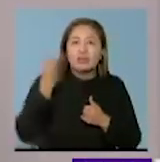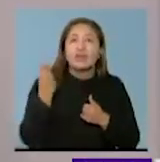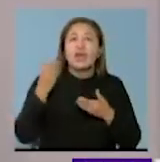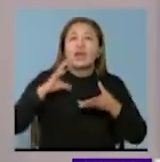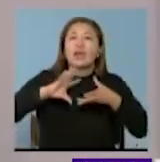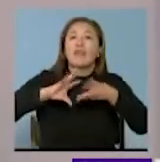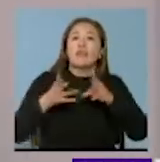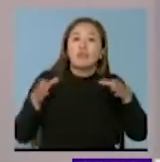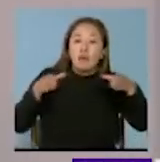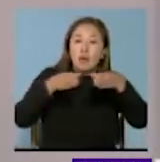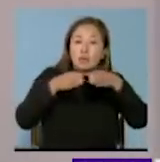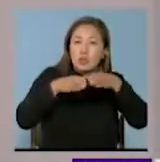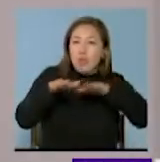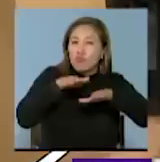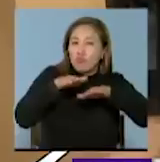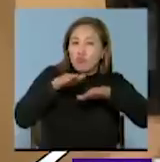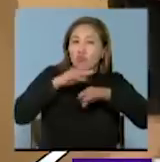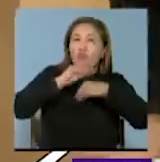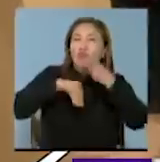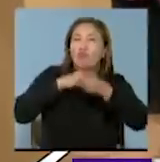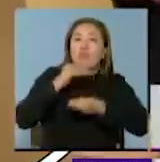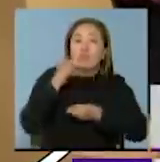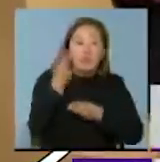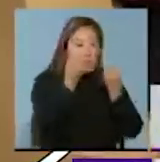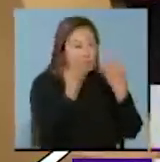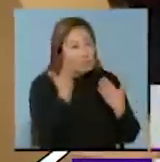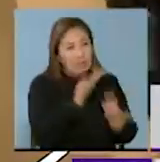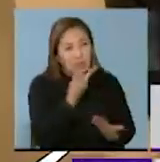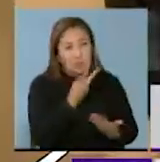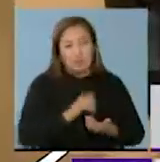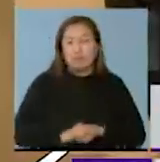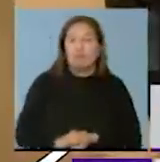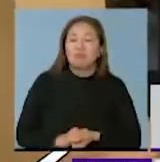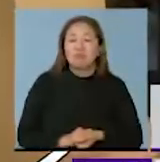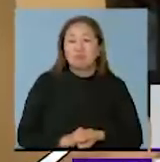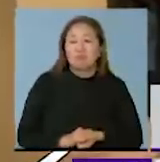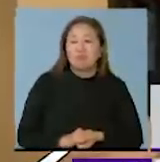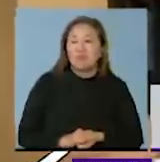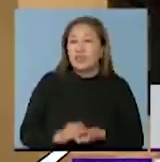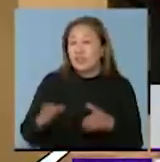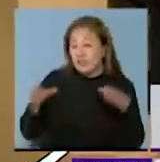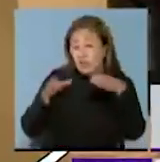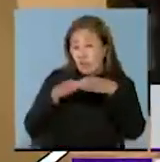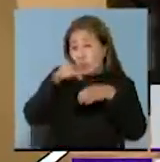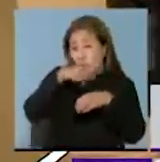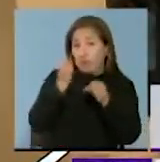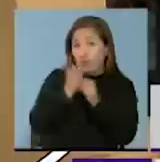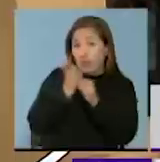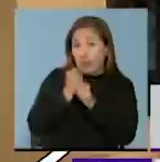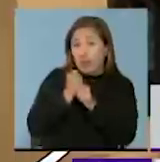del Movimiento Familiar Cristiano. Muy buenas tardes a los dos. Buenas tardes. Mira, el Movimiento Familiar trabaja desde